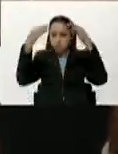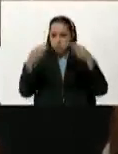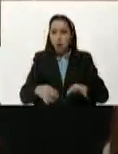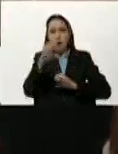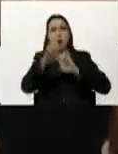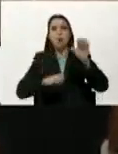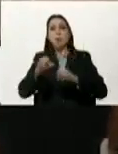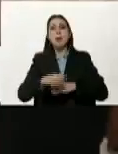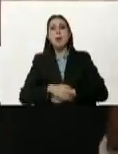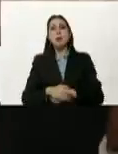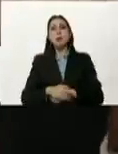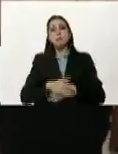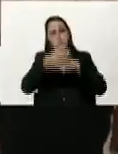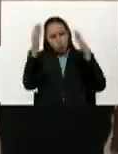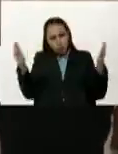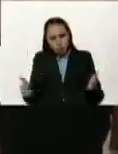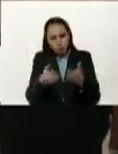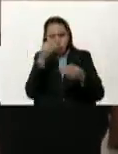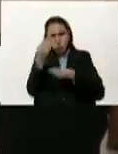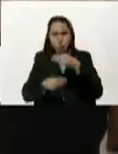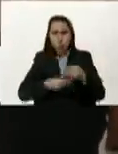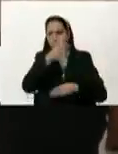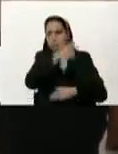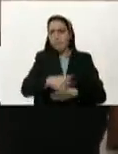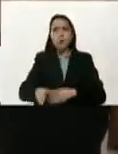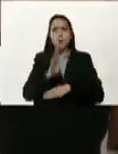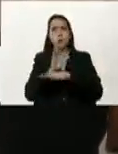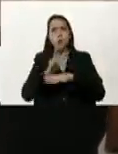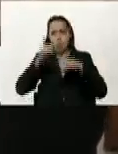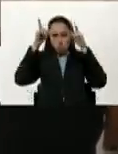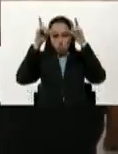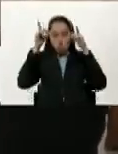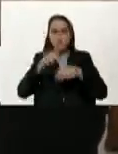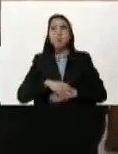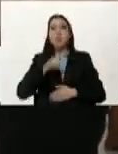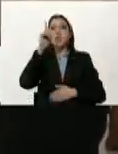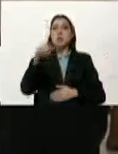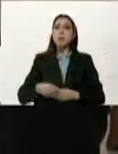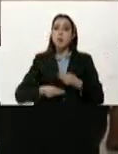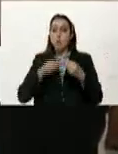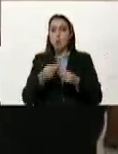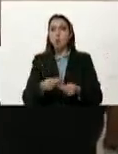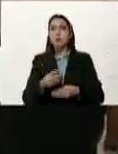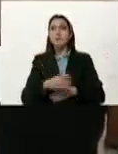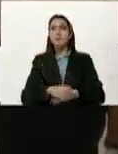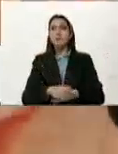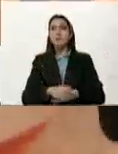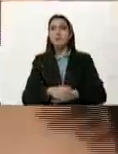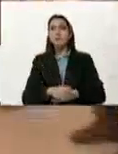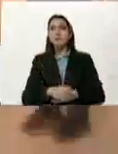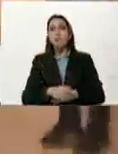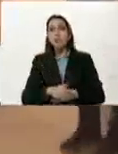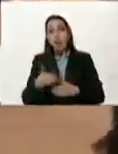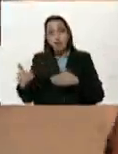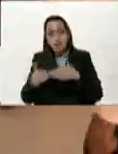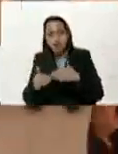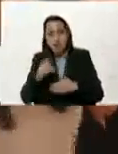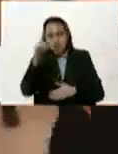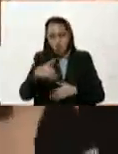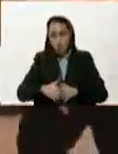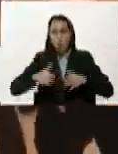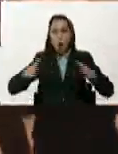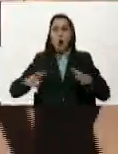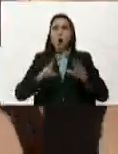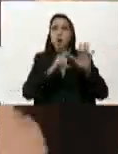productor incentiva la producción motiva la producción y además está dejándolo en la zona vez y desde aquí tendremos capacidad imaginemos